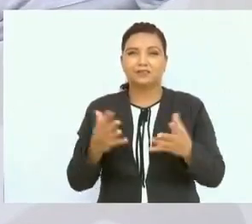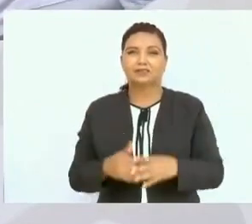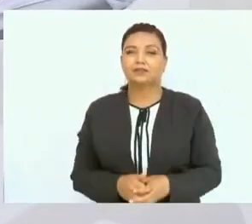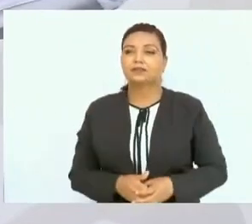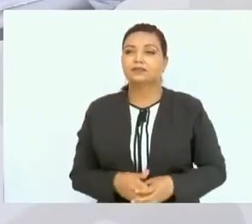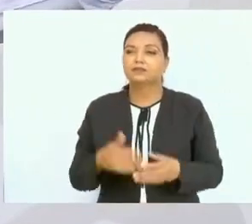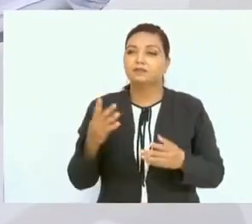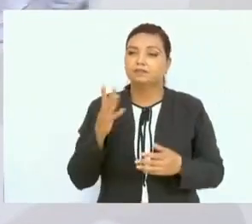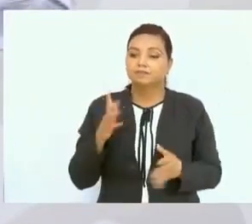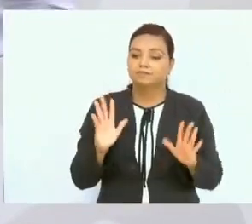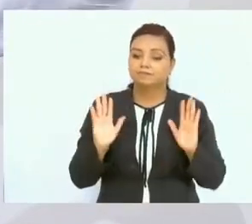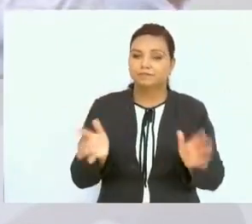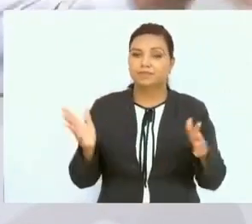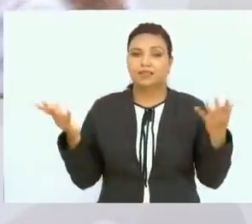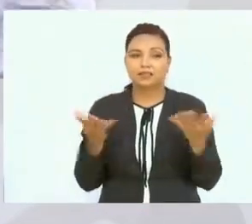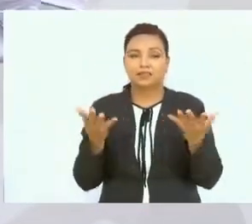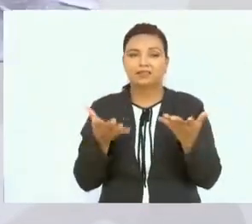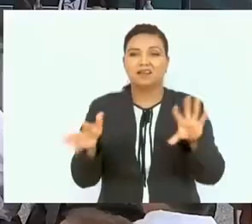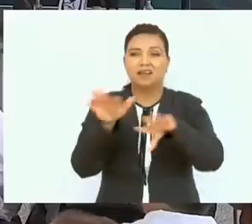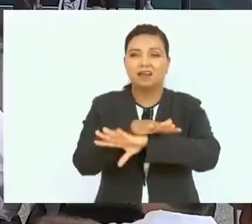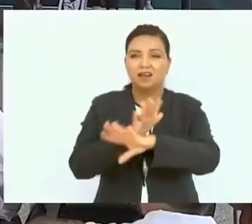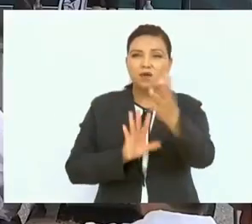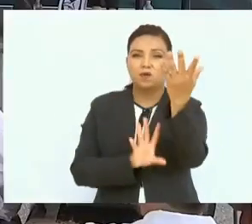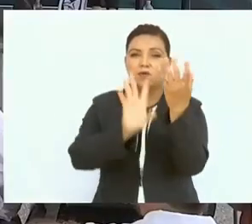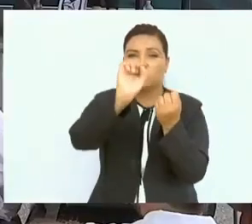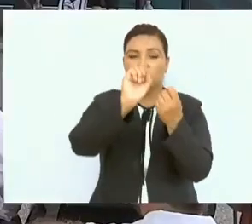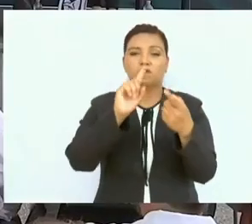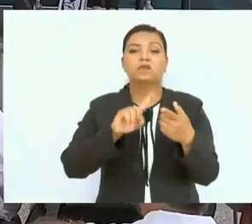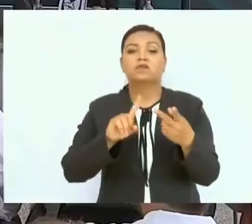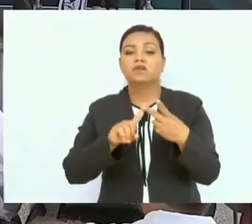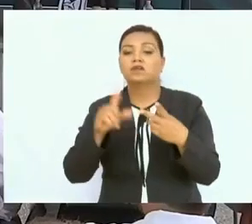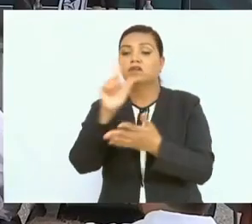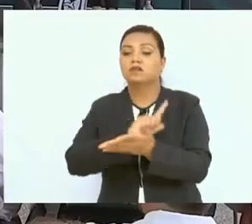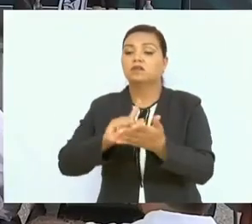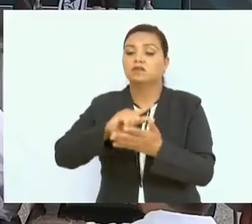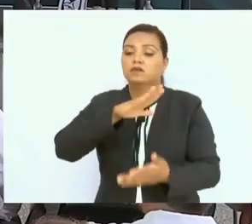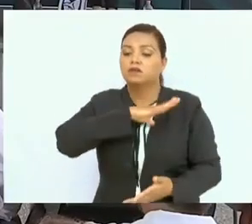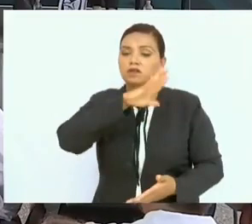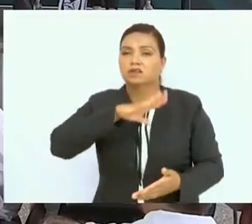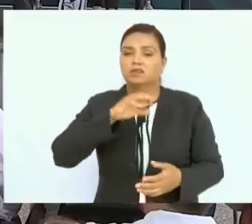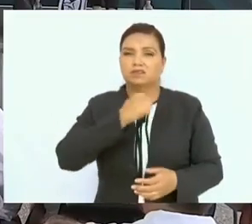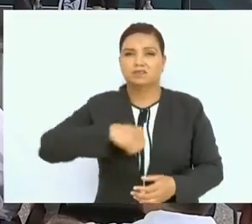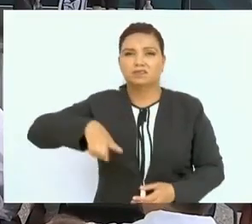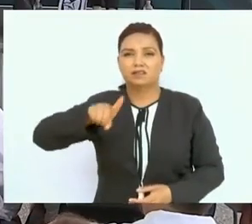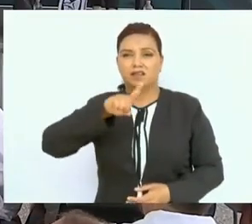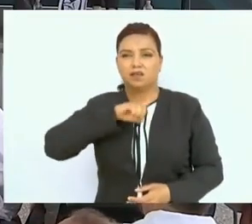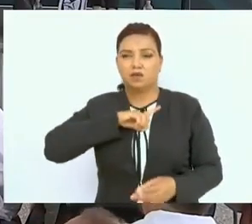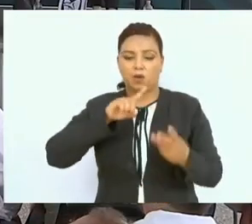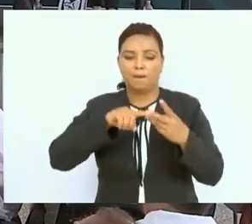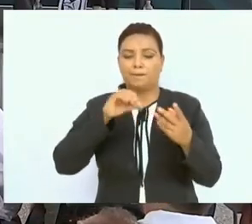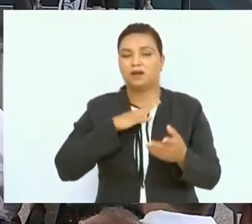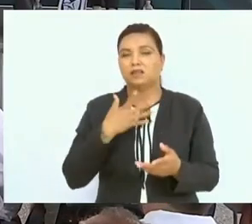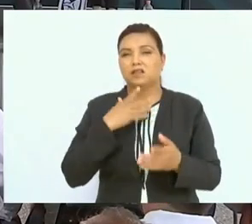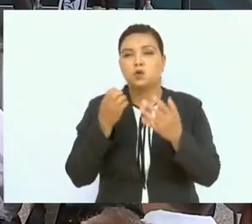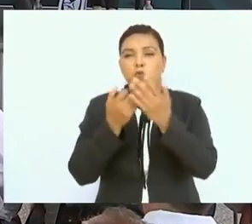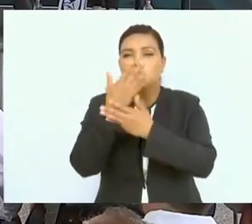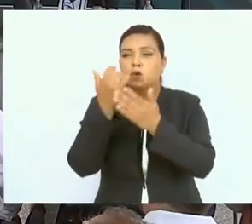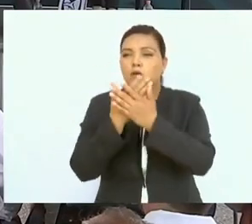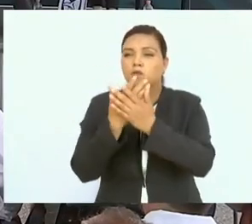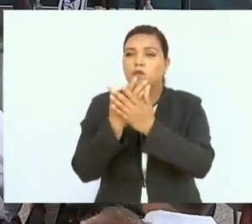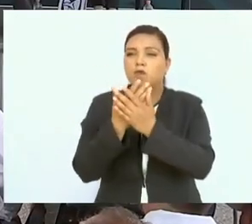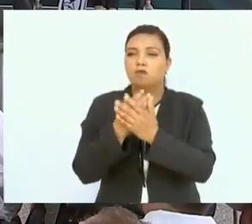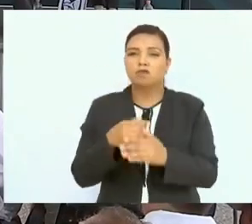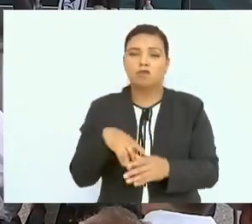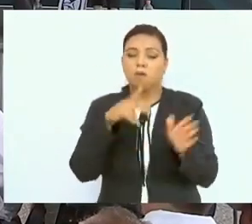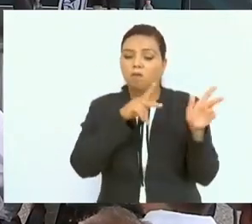Se hicieron ya las reformas a la Constitución, a la Ley General de Salud, para tener un nuevo modelo, uno que esté unificado, que